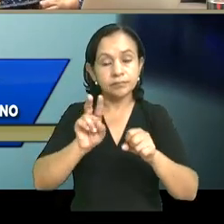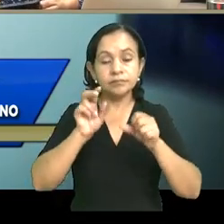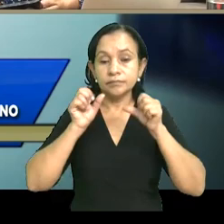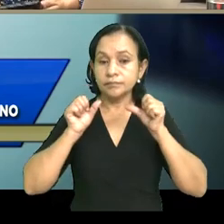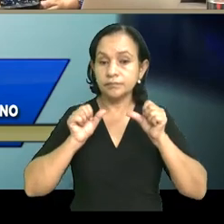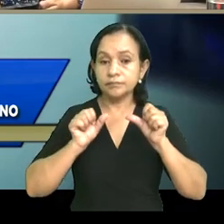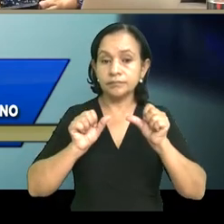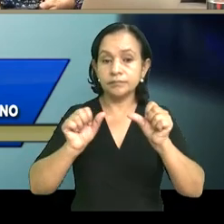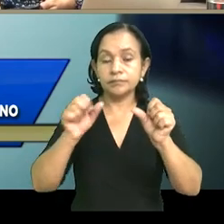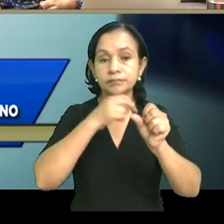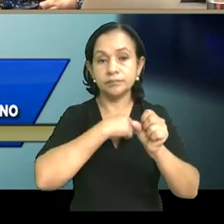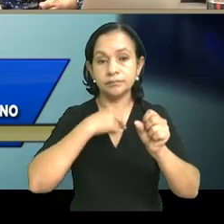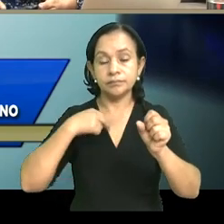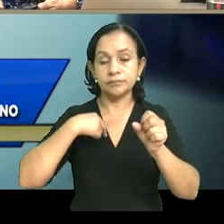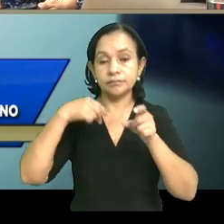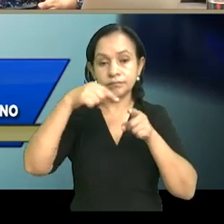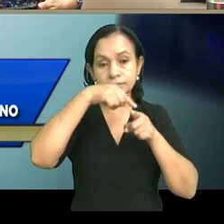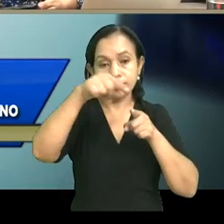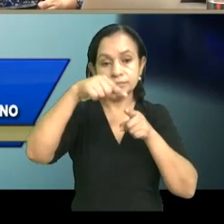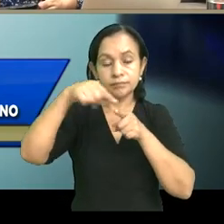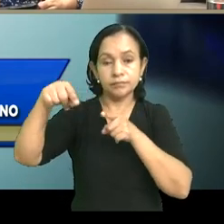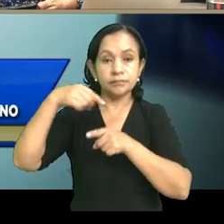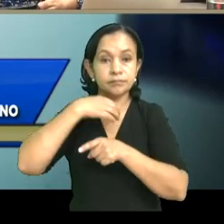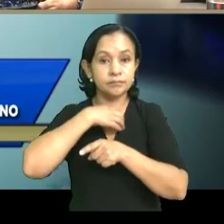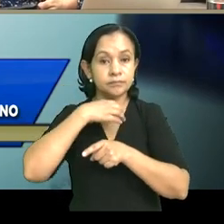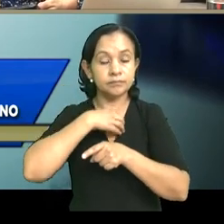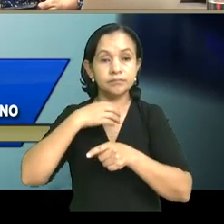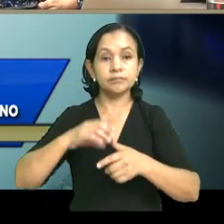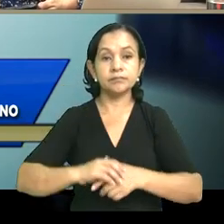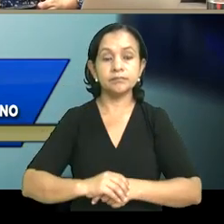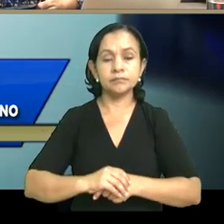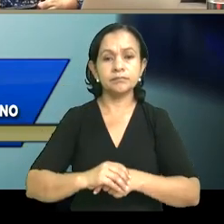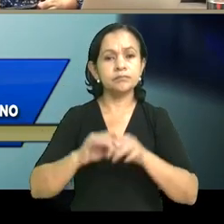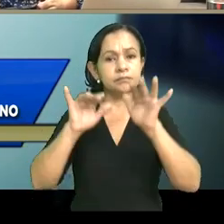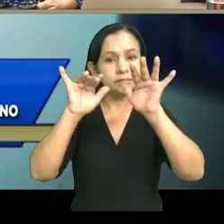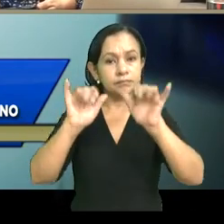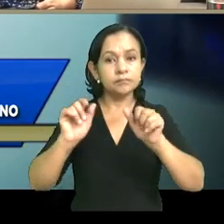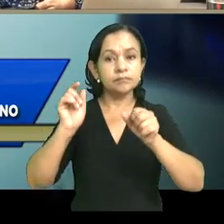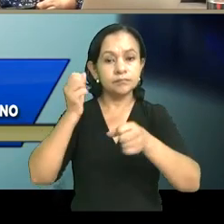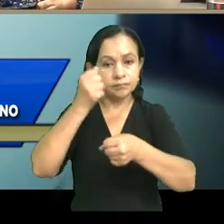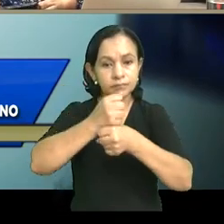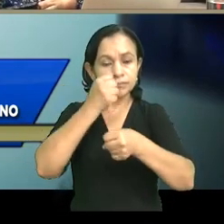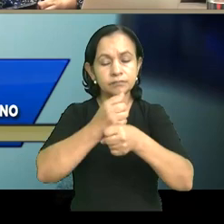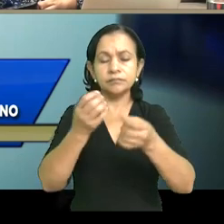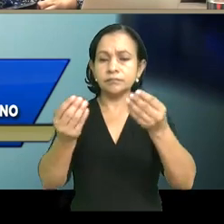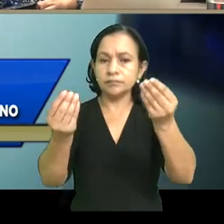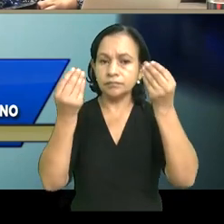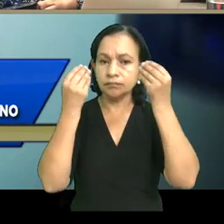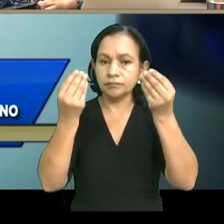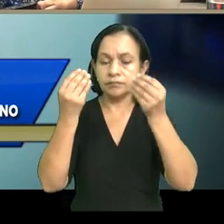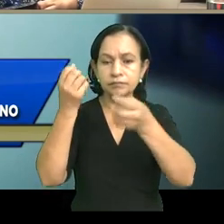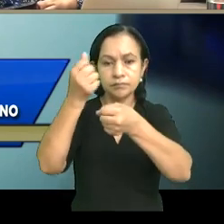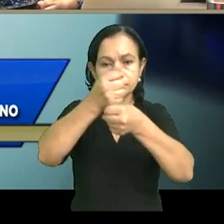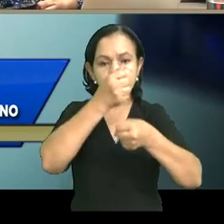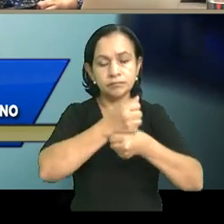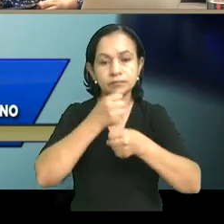permanentemente, actualizando por municipio. Eso tienen las líneas de trabajo, más bien se unen. Hay muchas líneas de trabajo, claro. Todas se complementan, en realidad